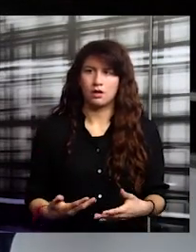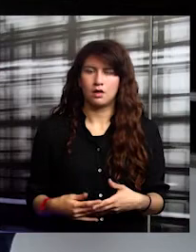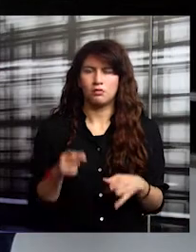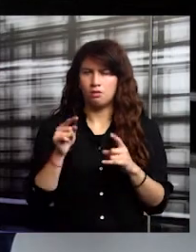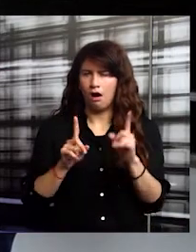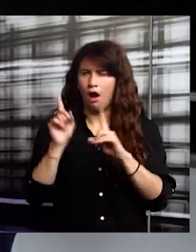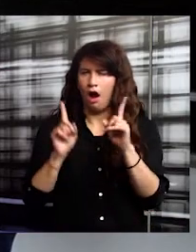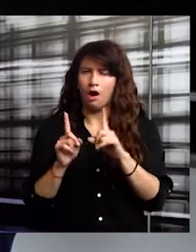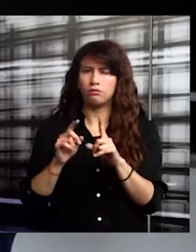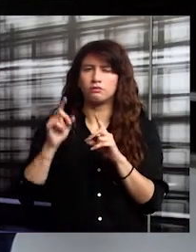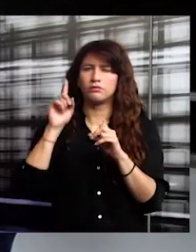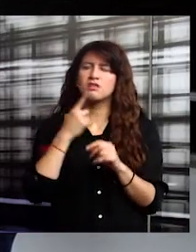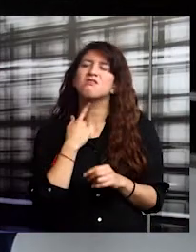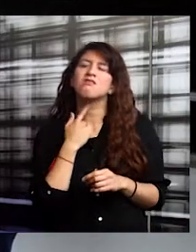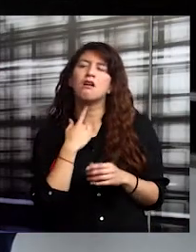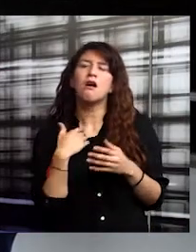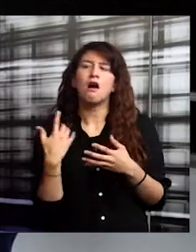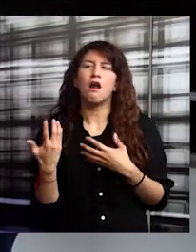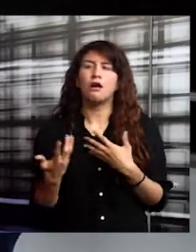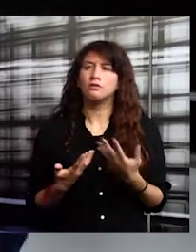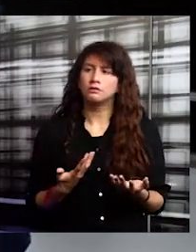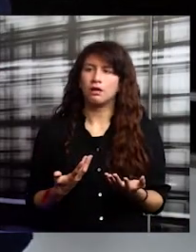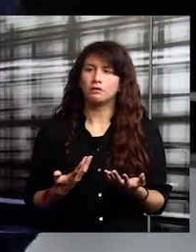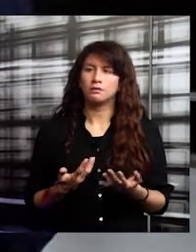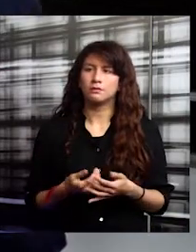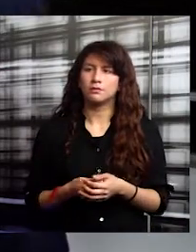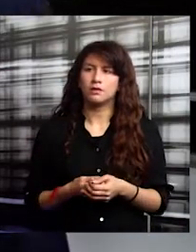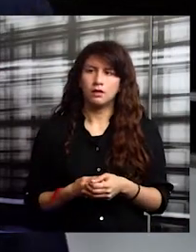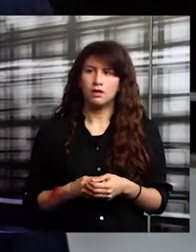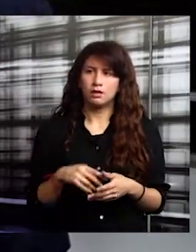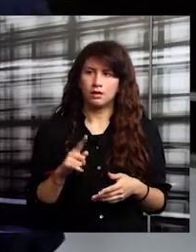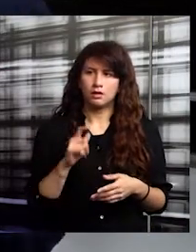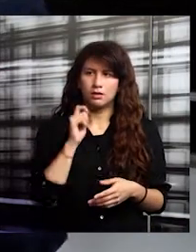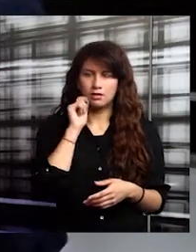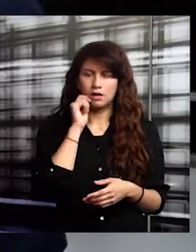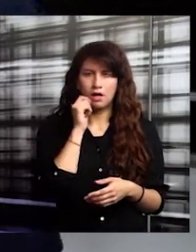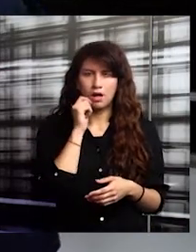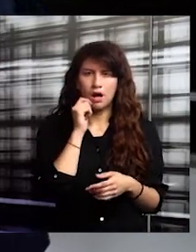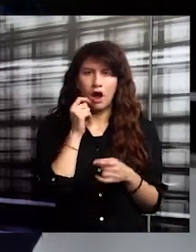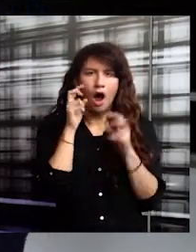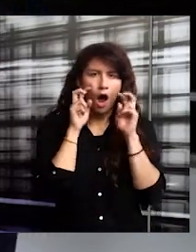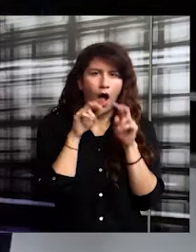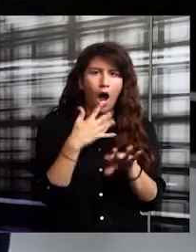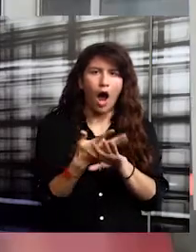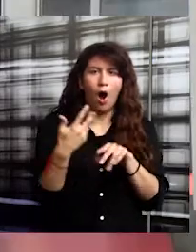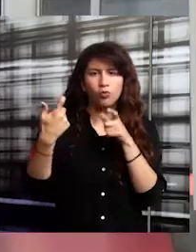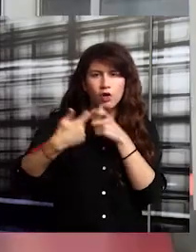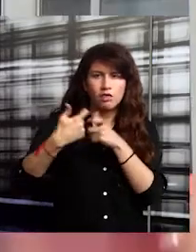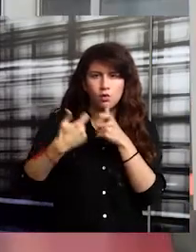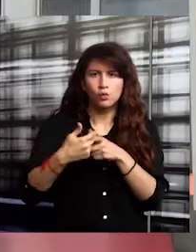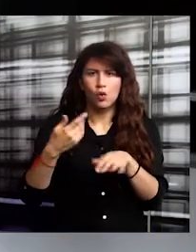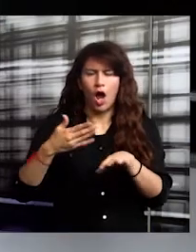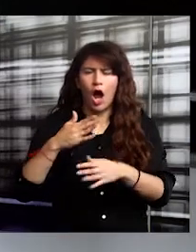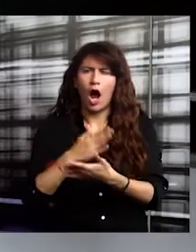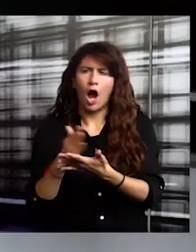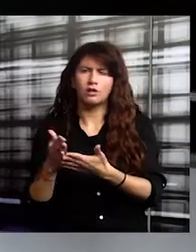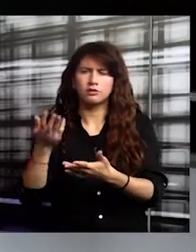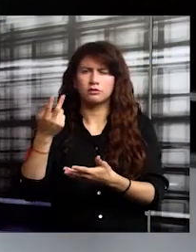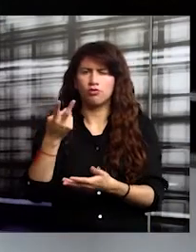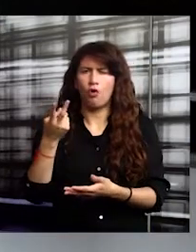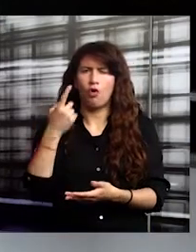Porque fíjese que dentro de la discusión, hasta hace 2 días, o 3, 4 días, un sector trataba de